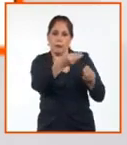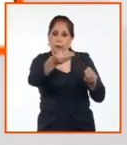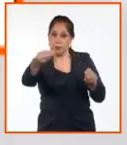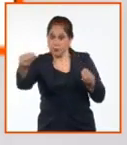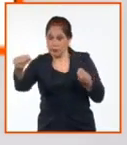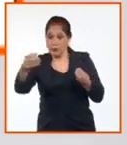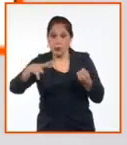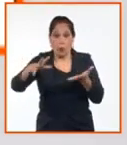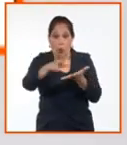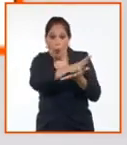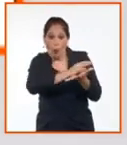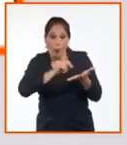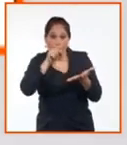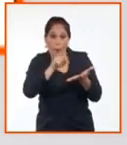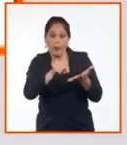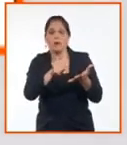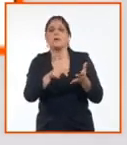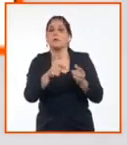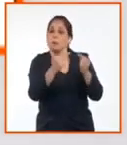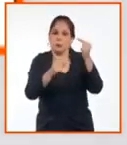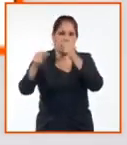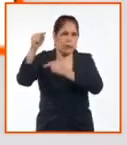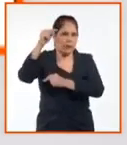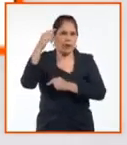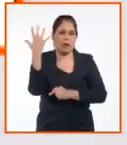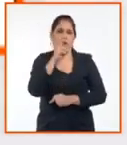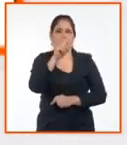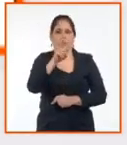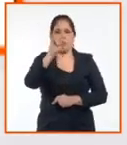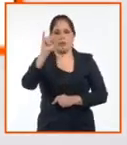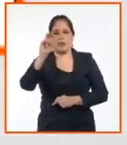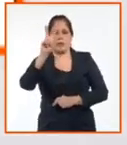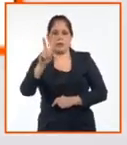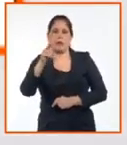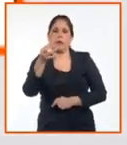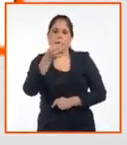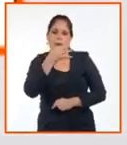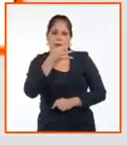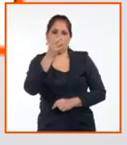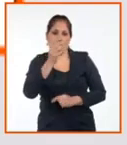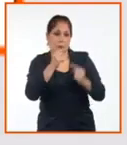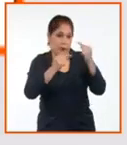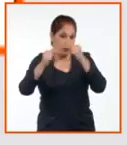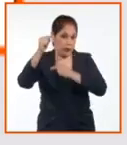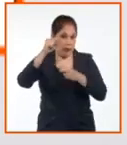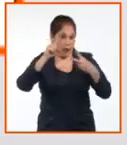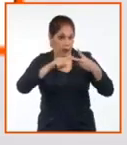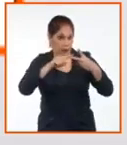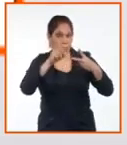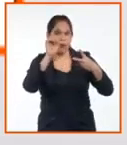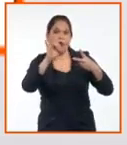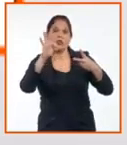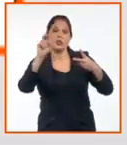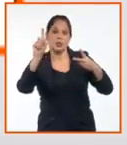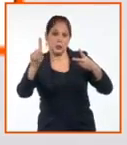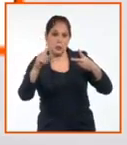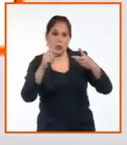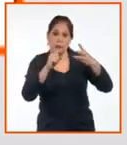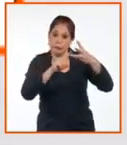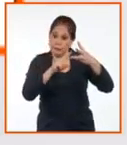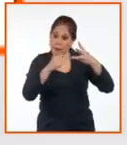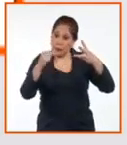ellos entonces hay establecido en prioridad unos 262 medicamentos peor hígado 81 y prioridad